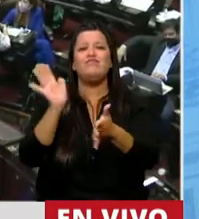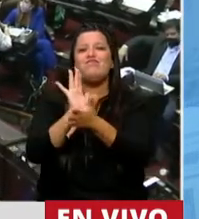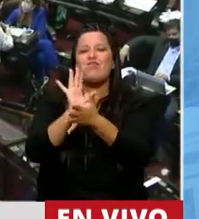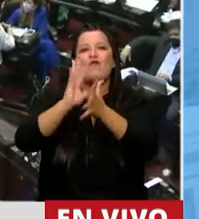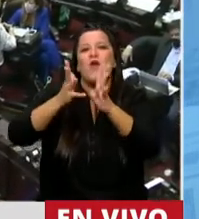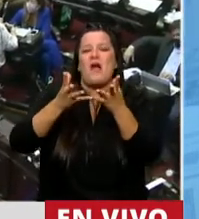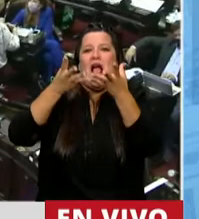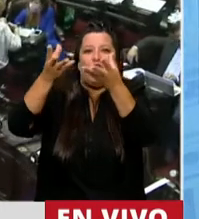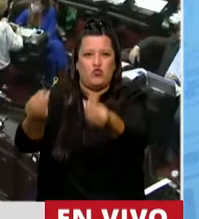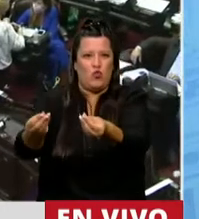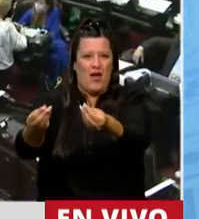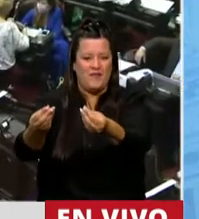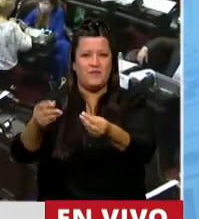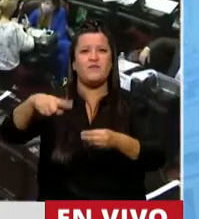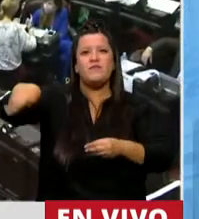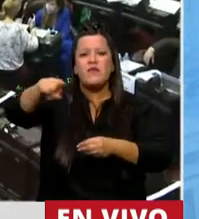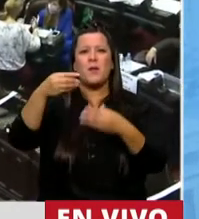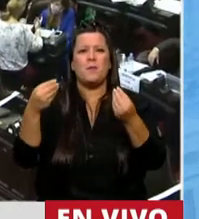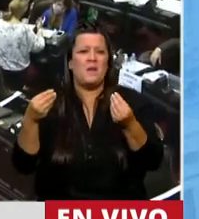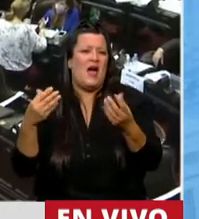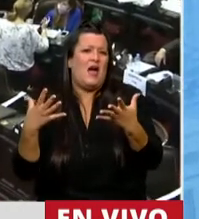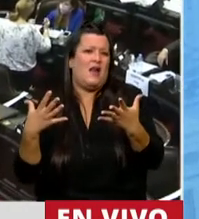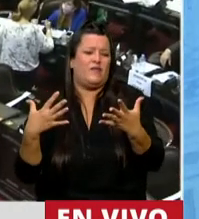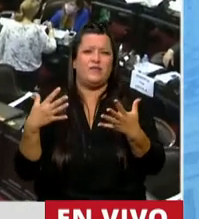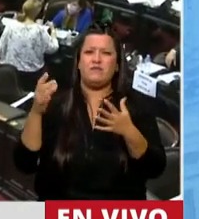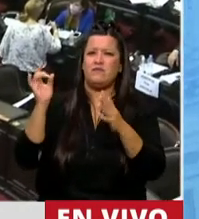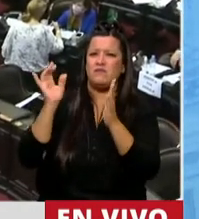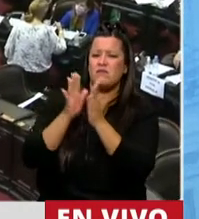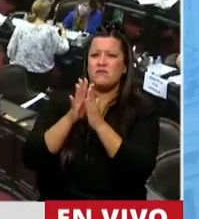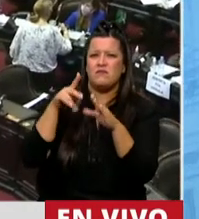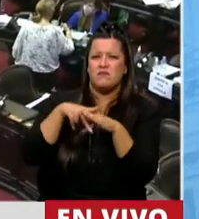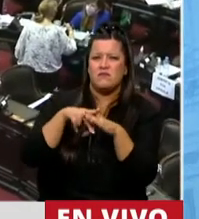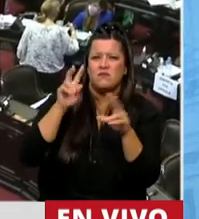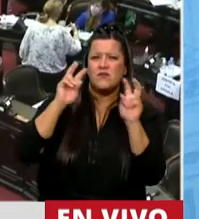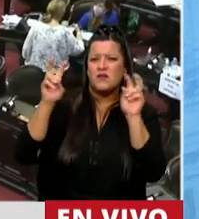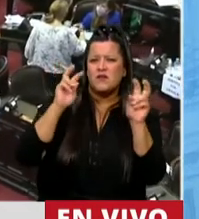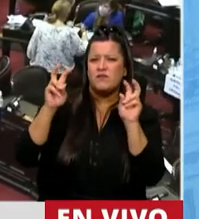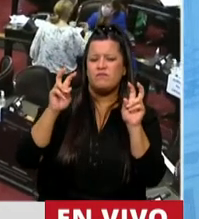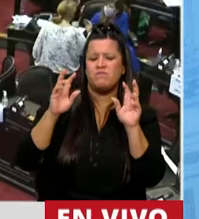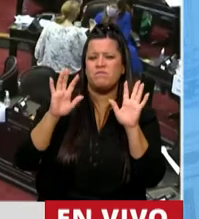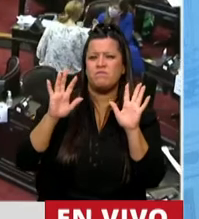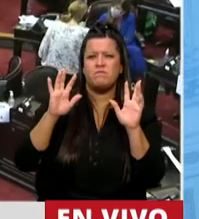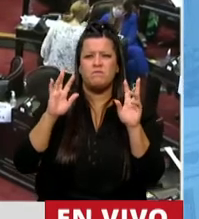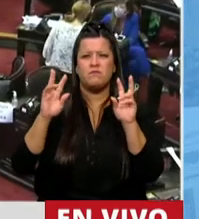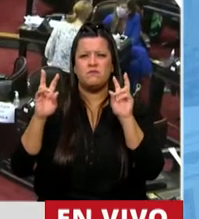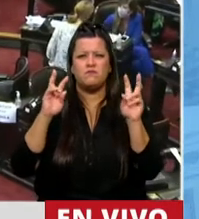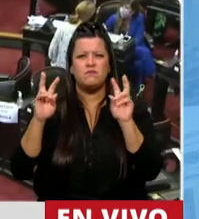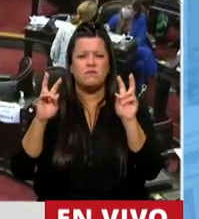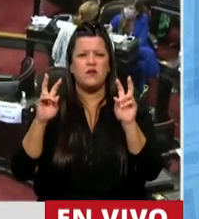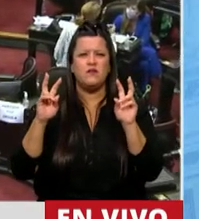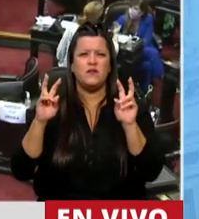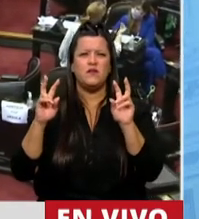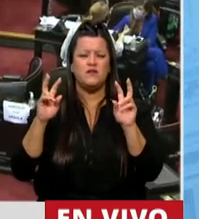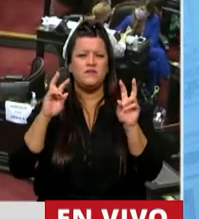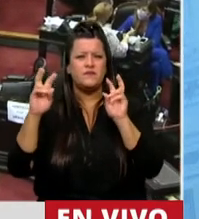ayuda para recomponer la situación económica de las